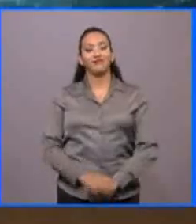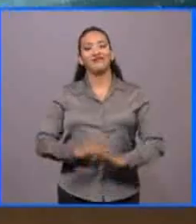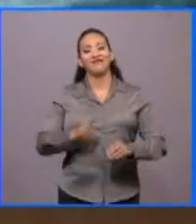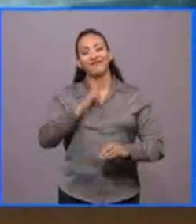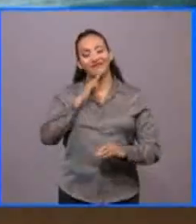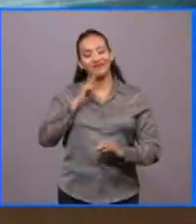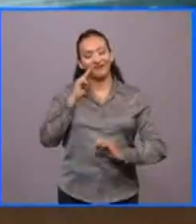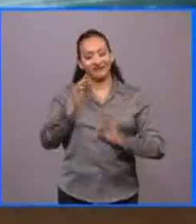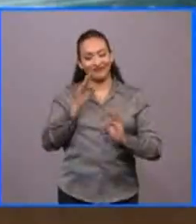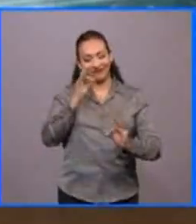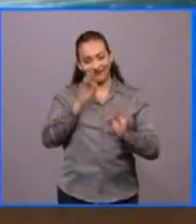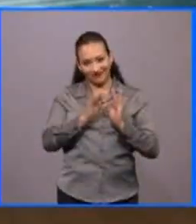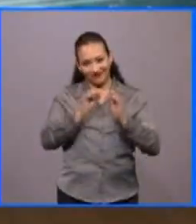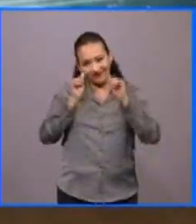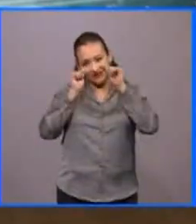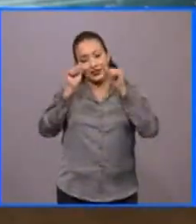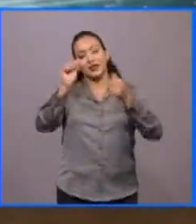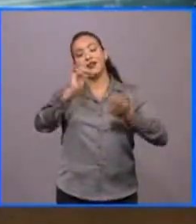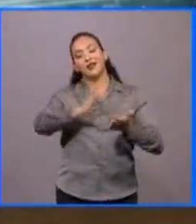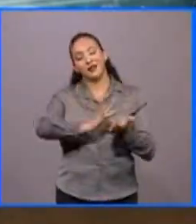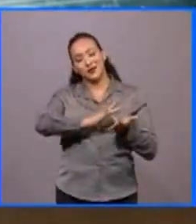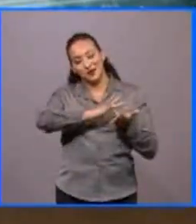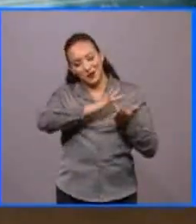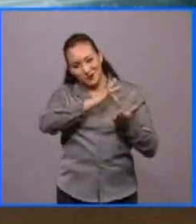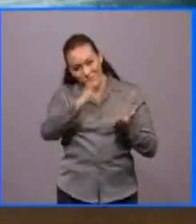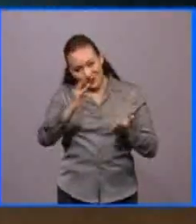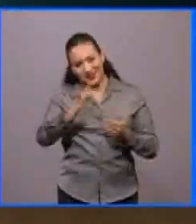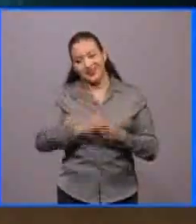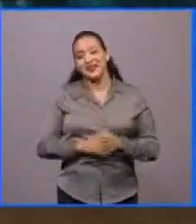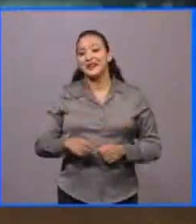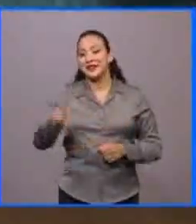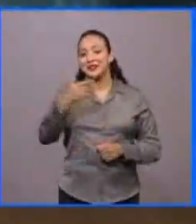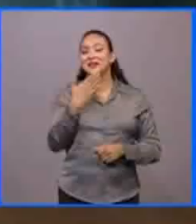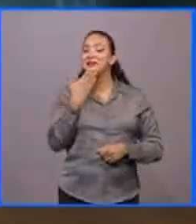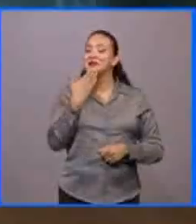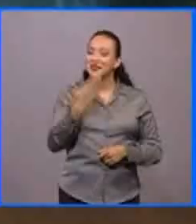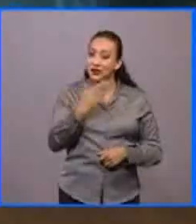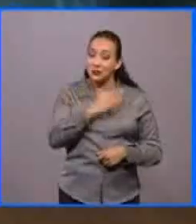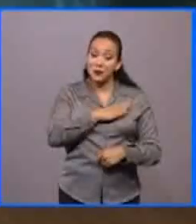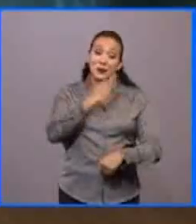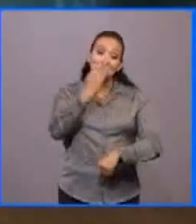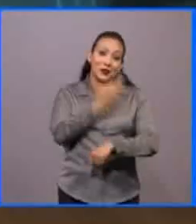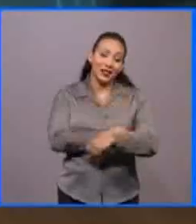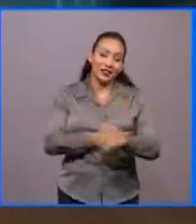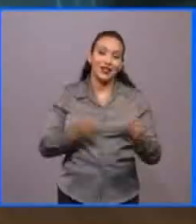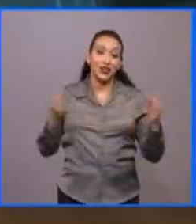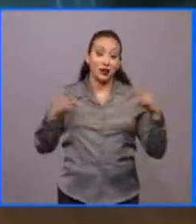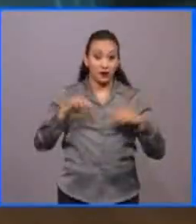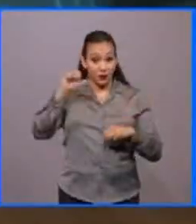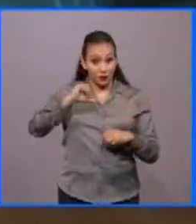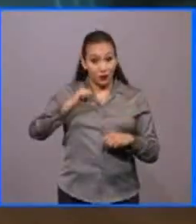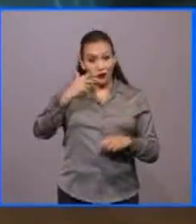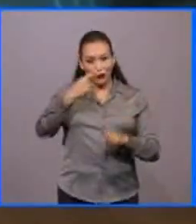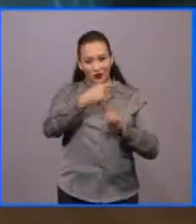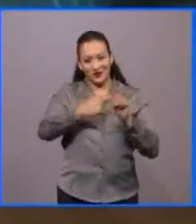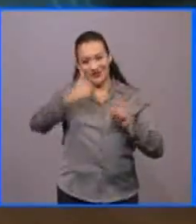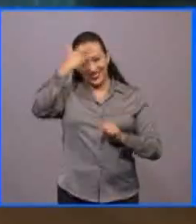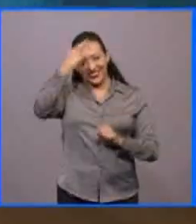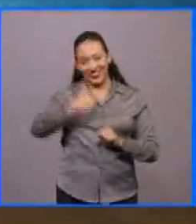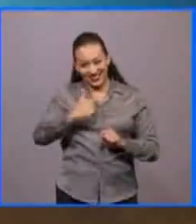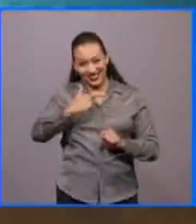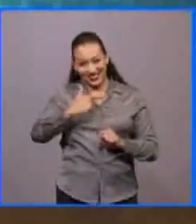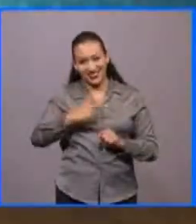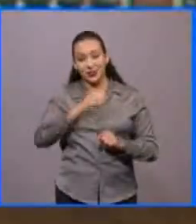Así llegamos al final de este corte informativo. Agradecemos que nos haya acompañado y lo invitamos a sintonizar el noticiario nocturno a